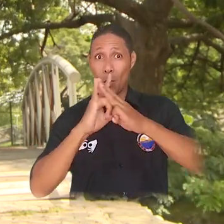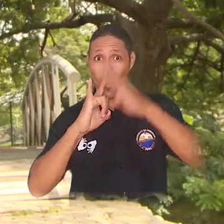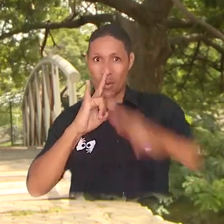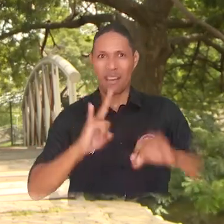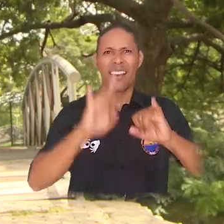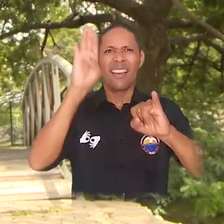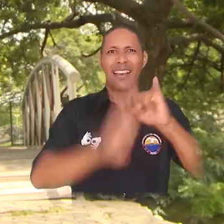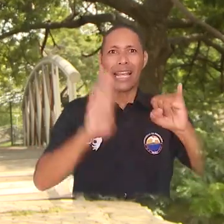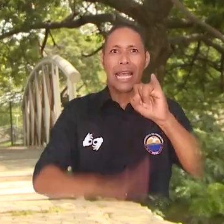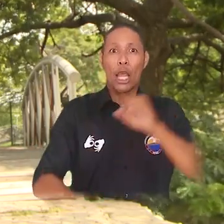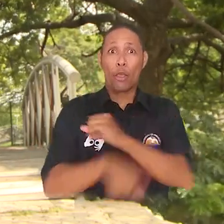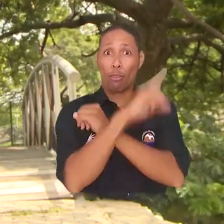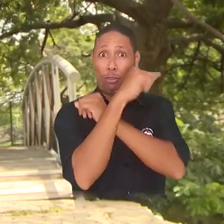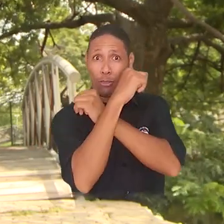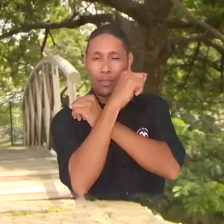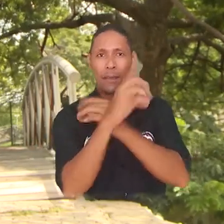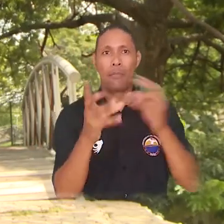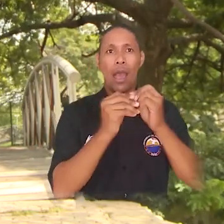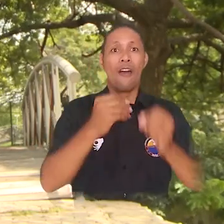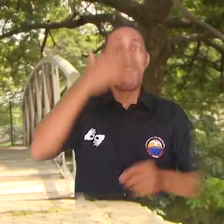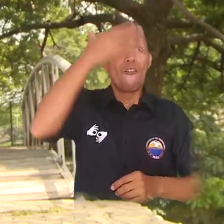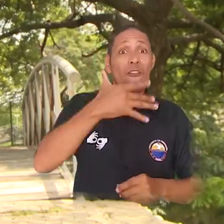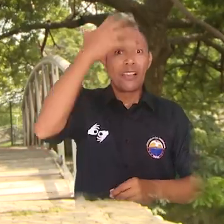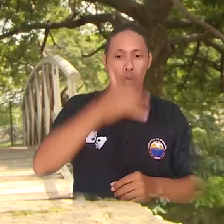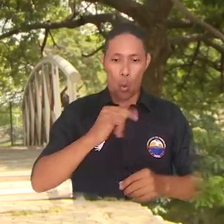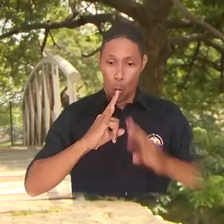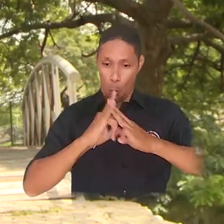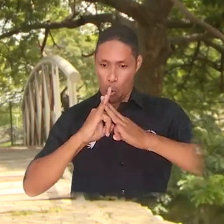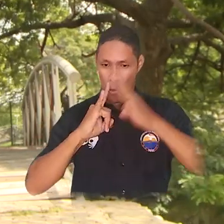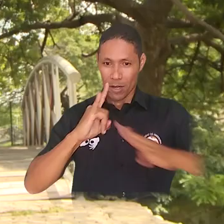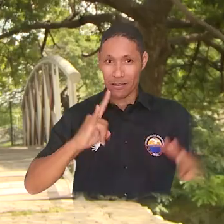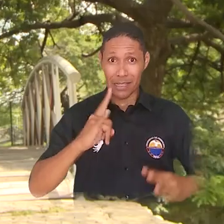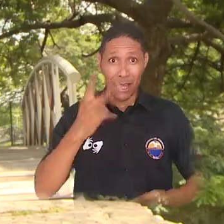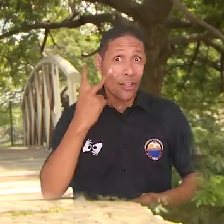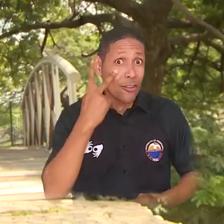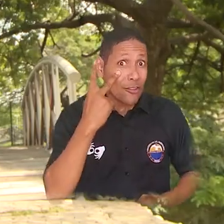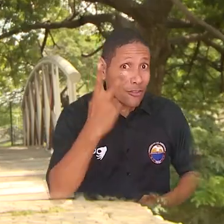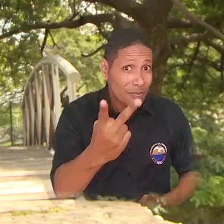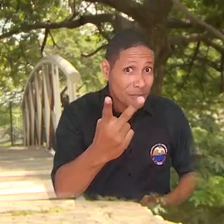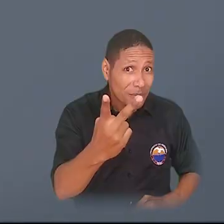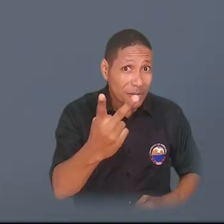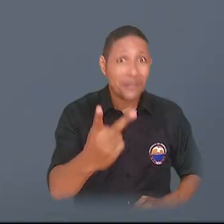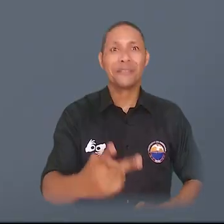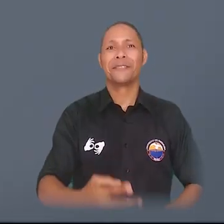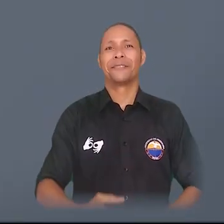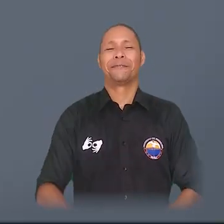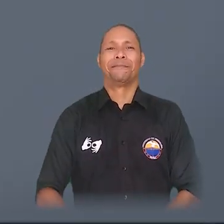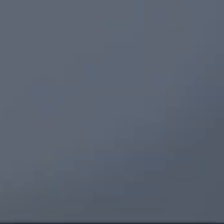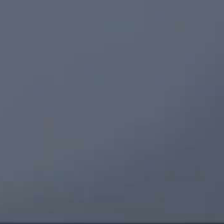institucionales, @UniMagdalena para Instagram y Twitter y Universidad del Magdalena en Facebook. Hasta pronto.